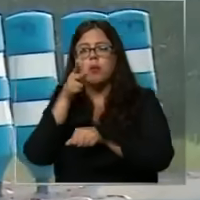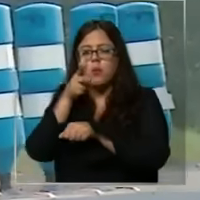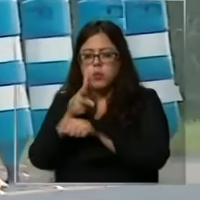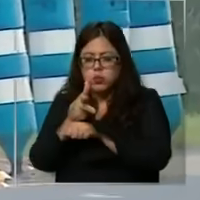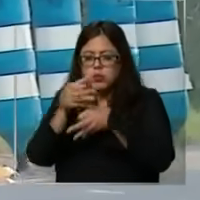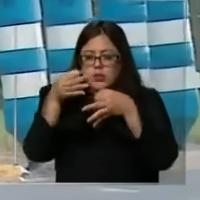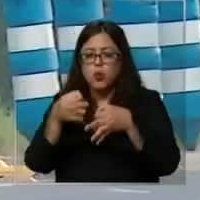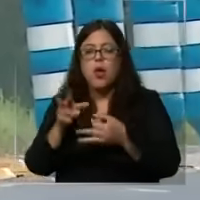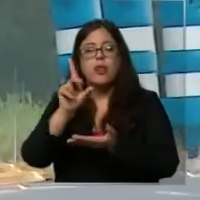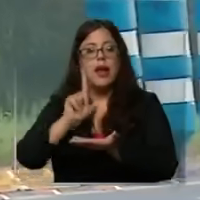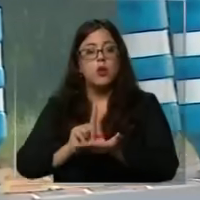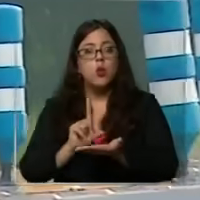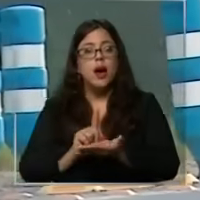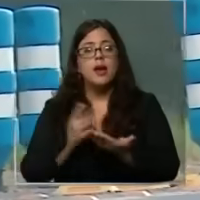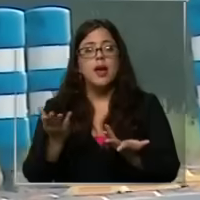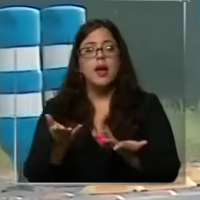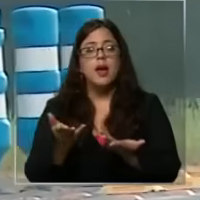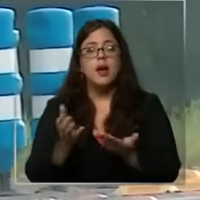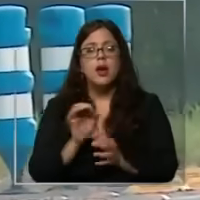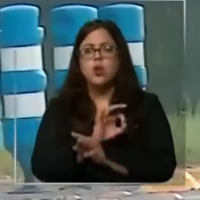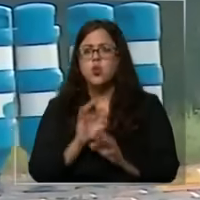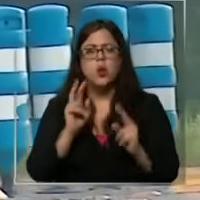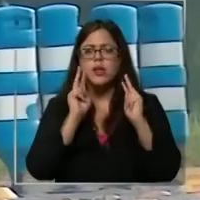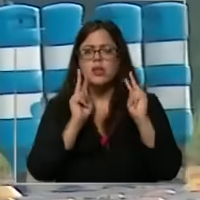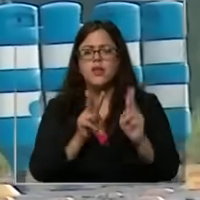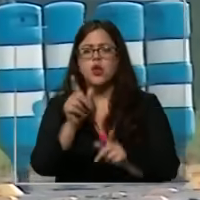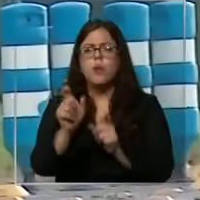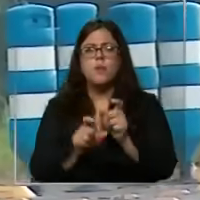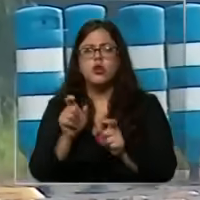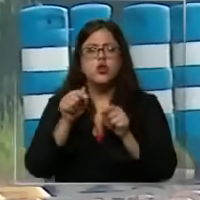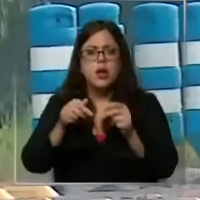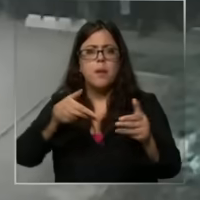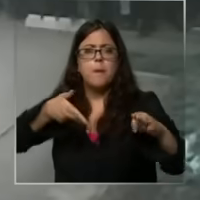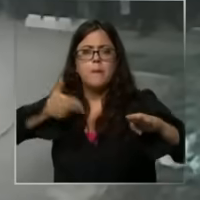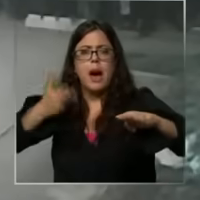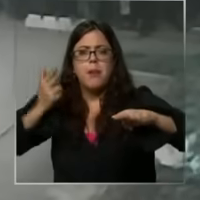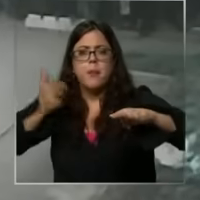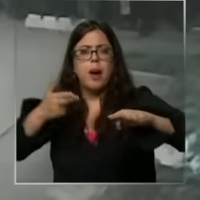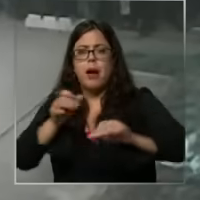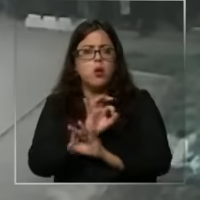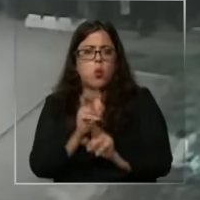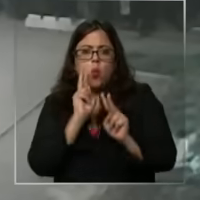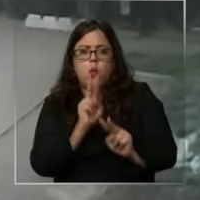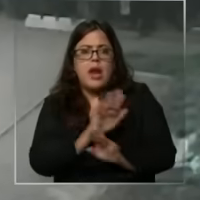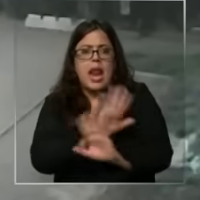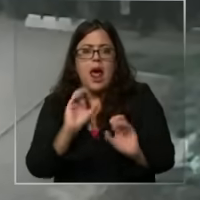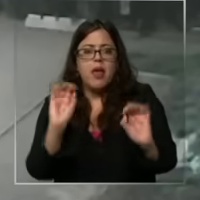de seguridad del sector, nunca se vieron sujetos allí disparando.